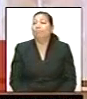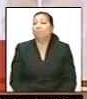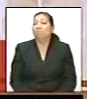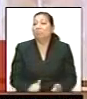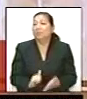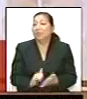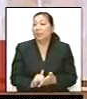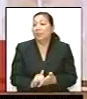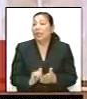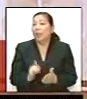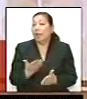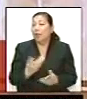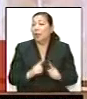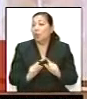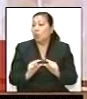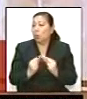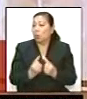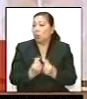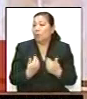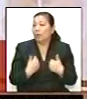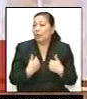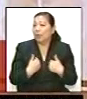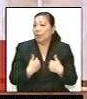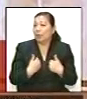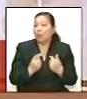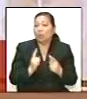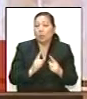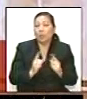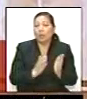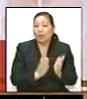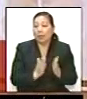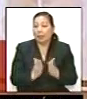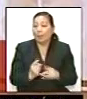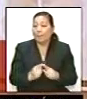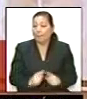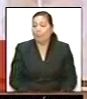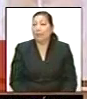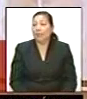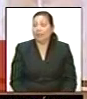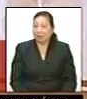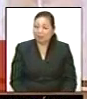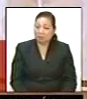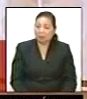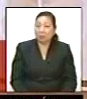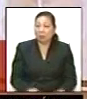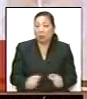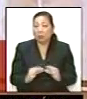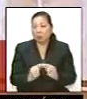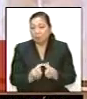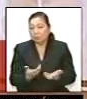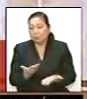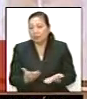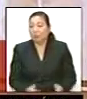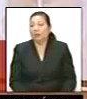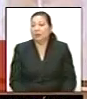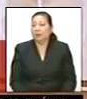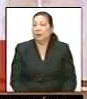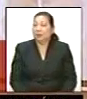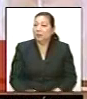que habían algunos grupos que tenían una actividad menor que otros, en fin, que eran muchos grupos, había que ser más